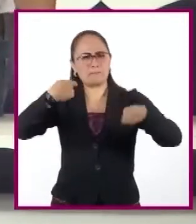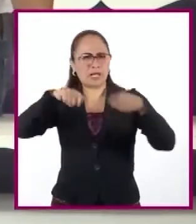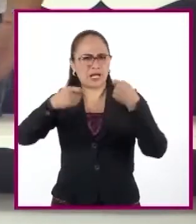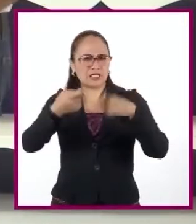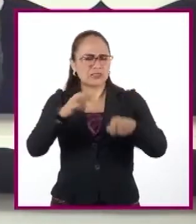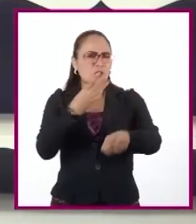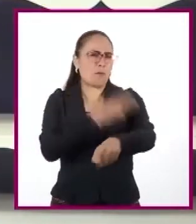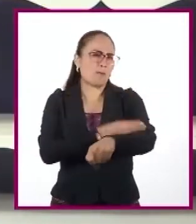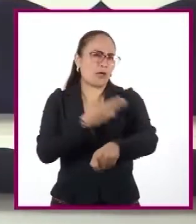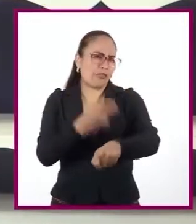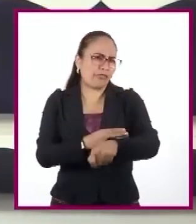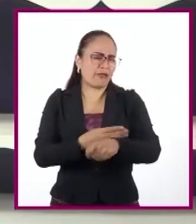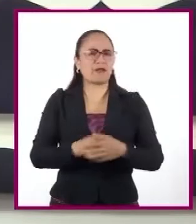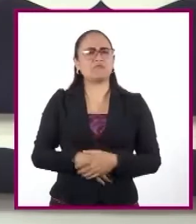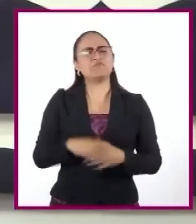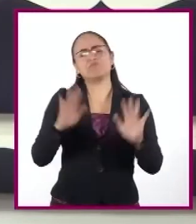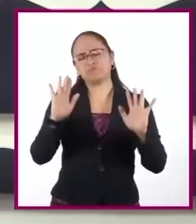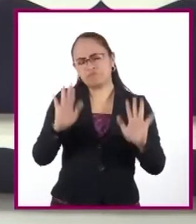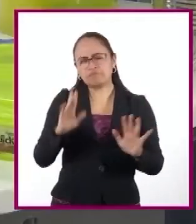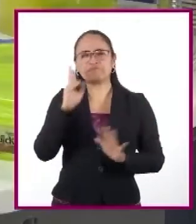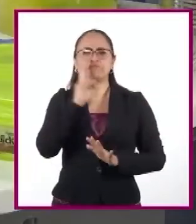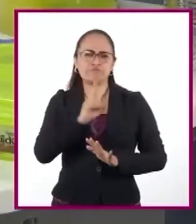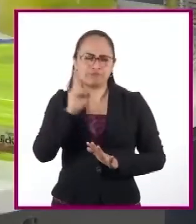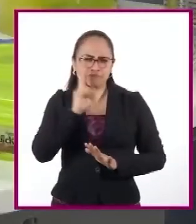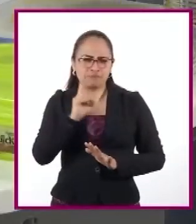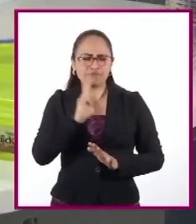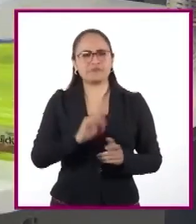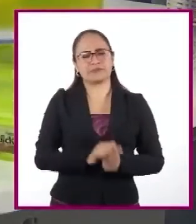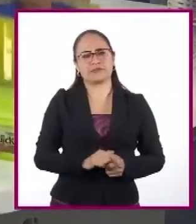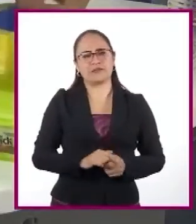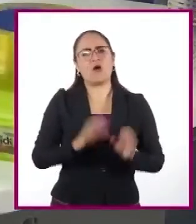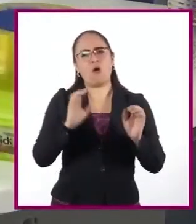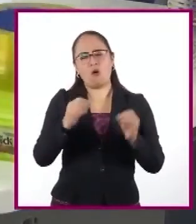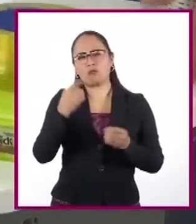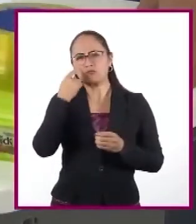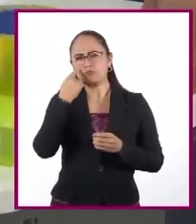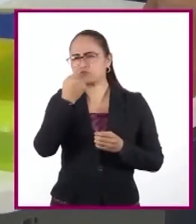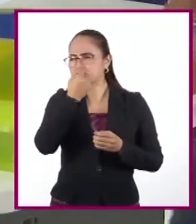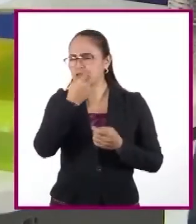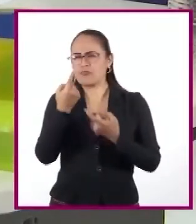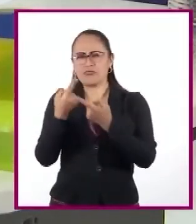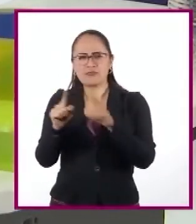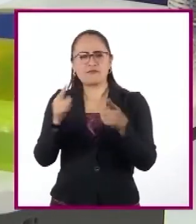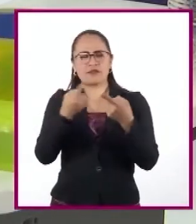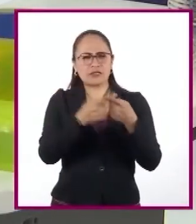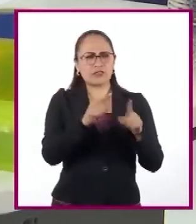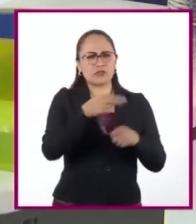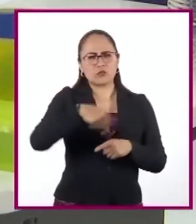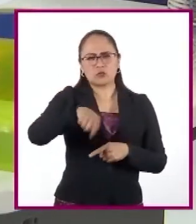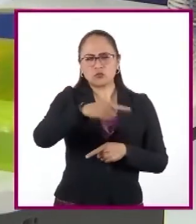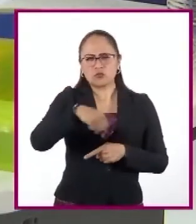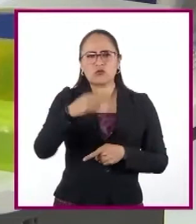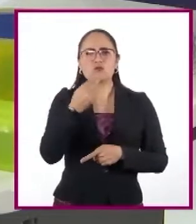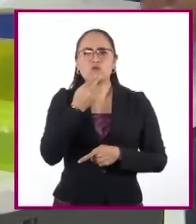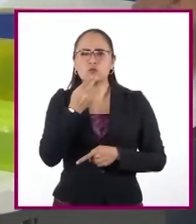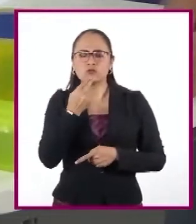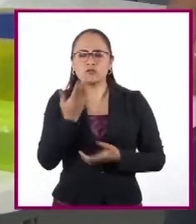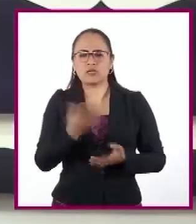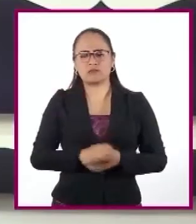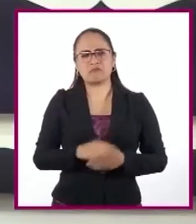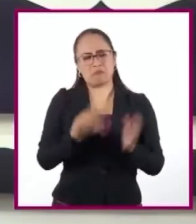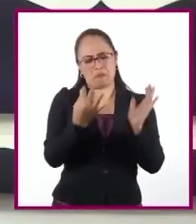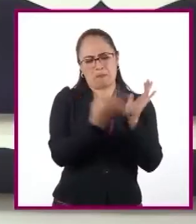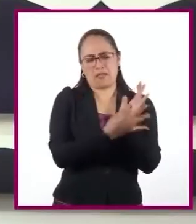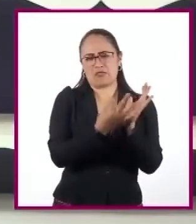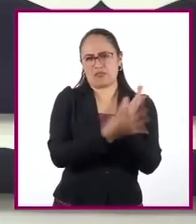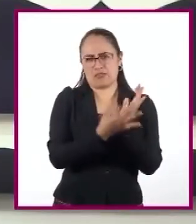madera. Intentémoslo. Muy ¿Qué bien. otros criterios de clasificación podrían utilizar? Mire, maestra, metales,